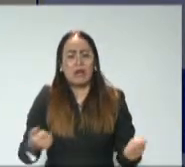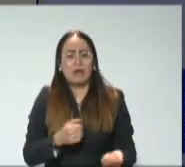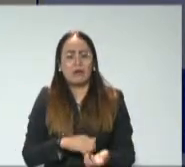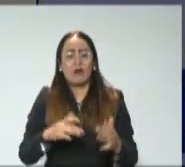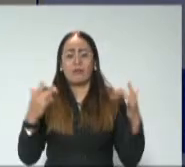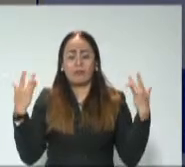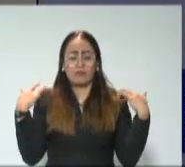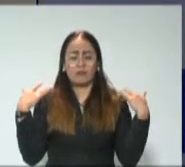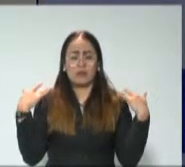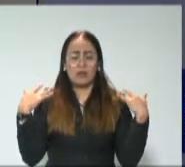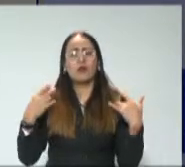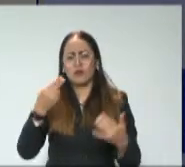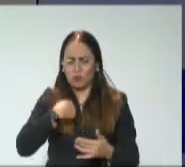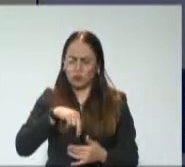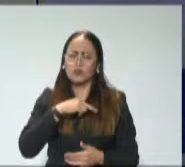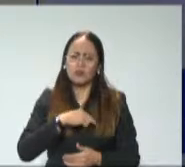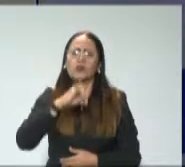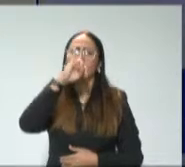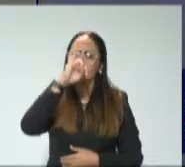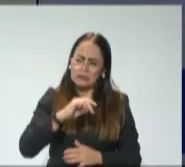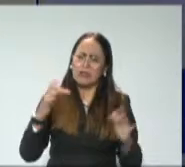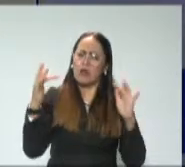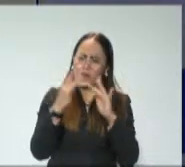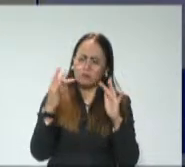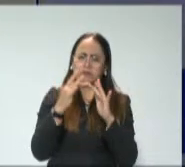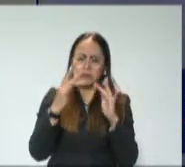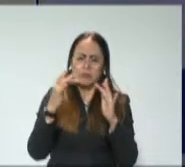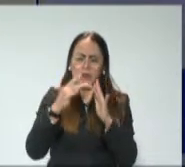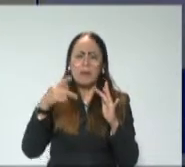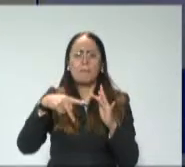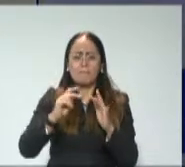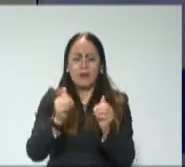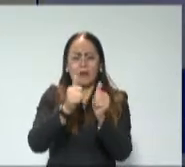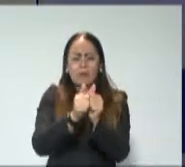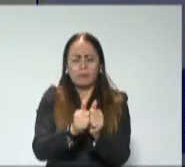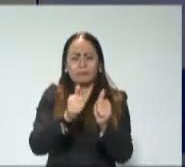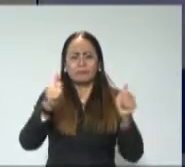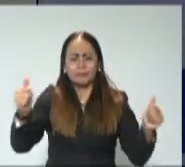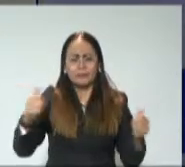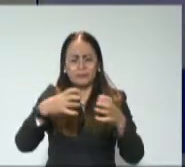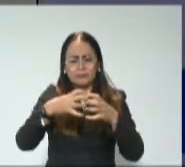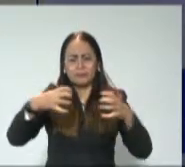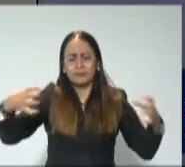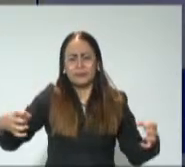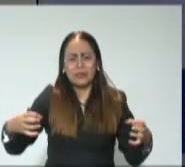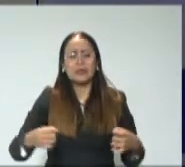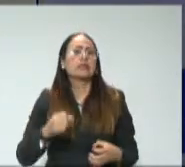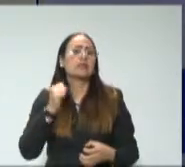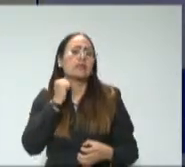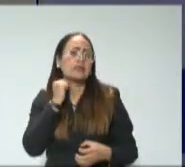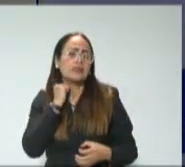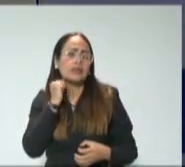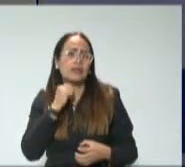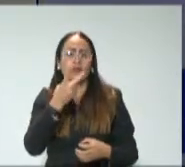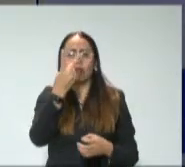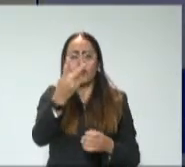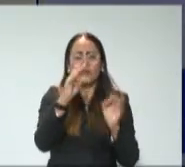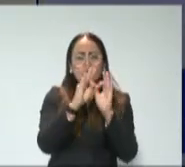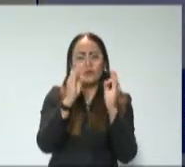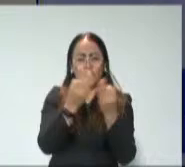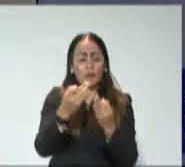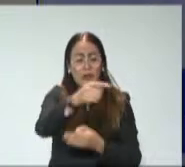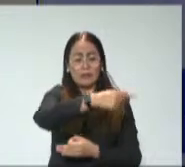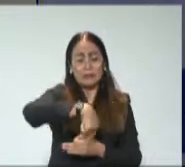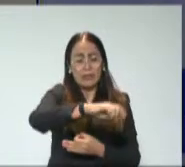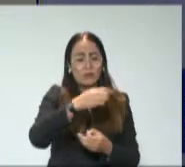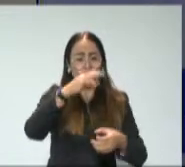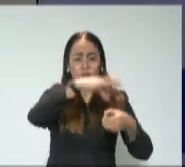ello quiera decir que no mantenga con os una estrecha vinculación al senado vamos por dos vías Ellos nos nombran señores